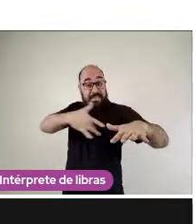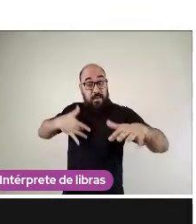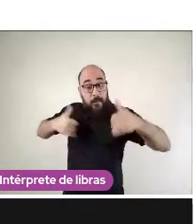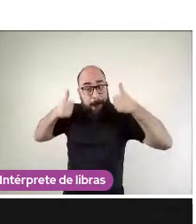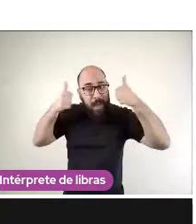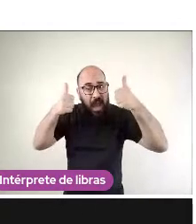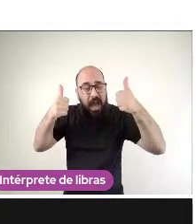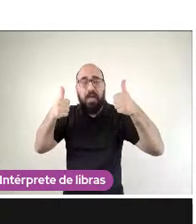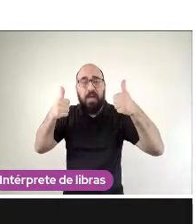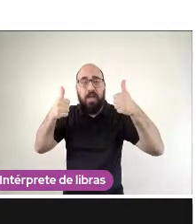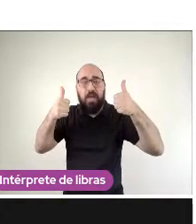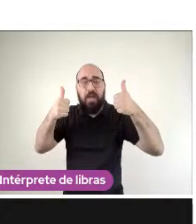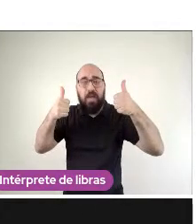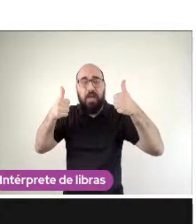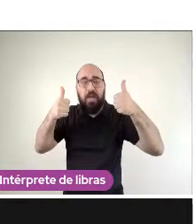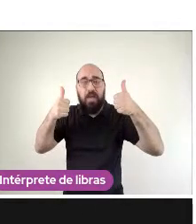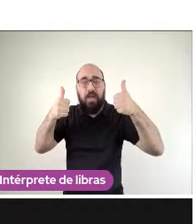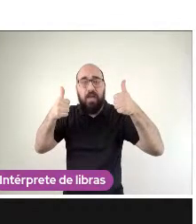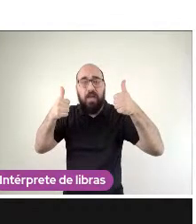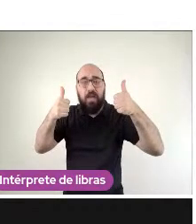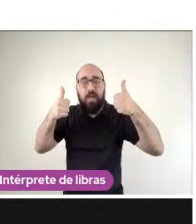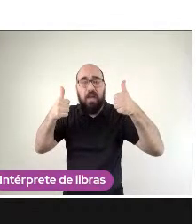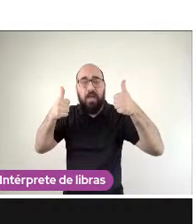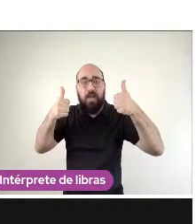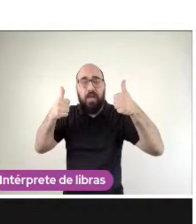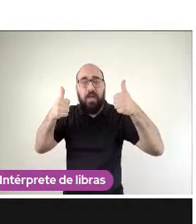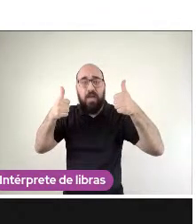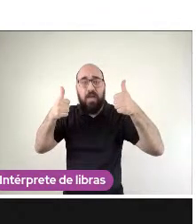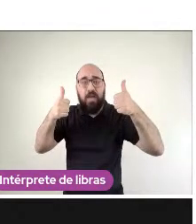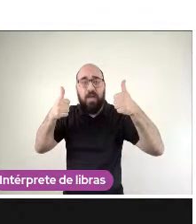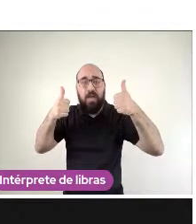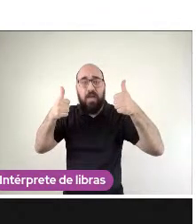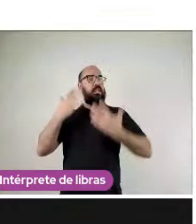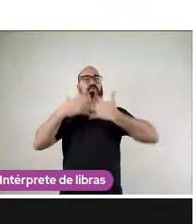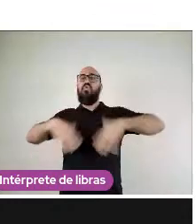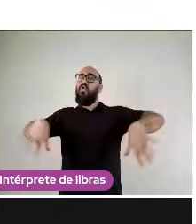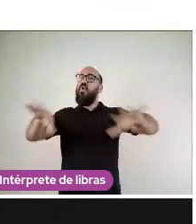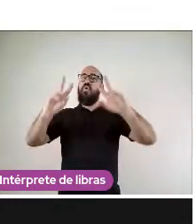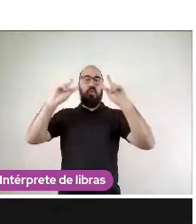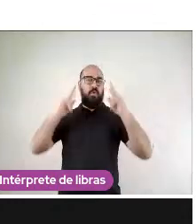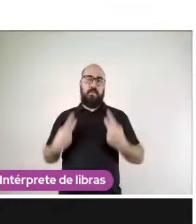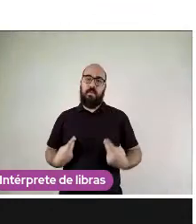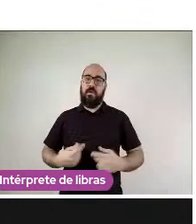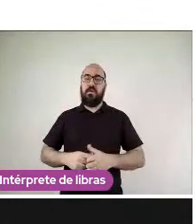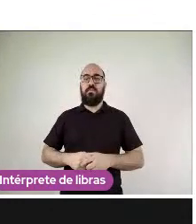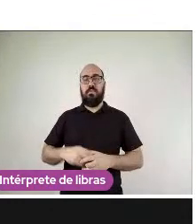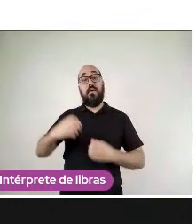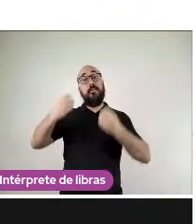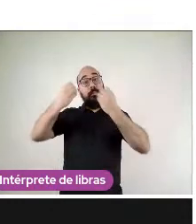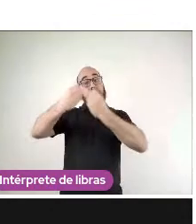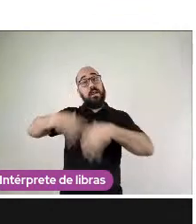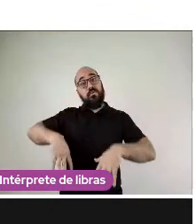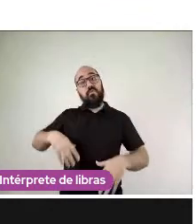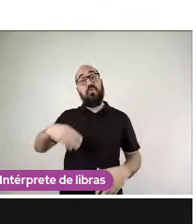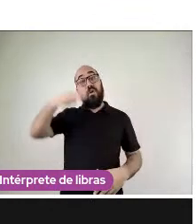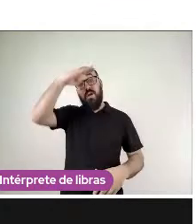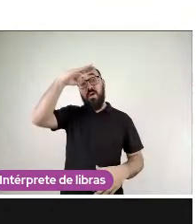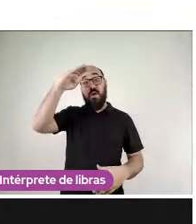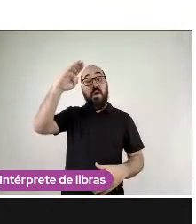negativamente a nivel económico, vamos a tener pérdidas, como voy a explicar en algunos